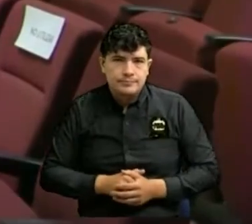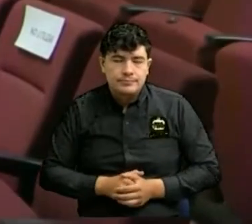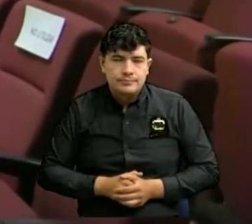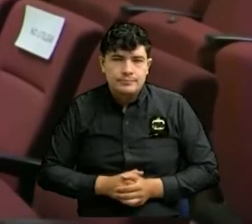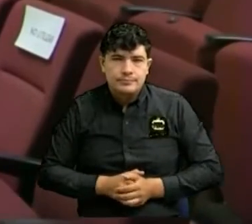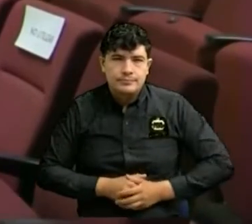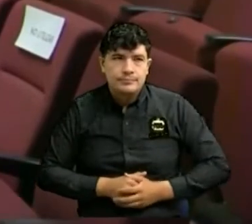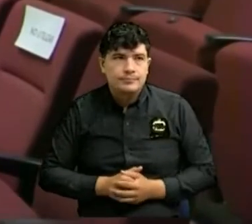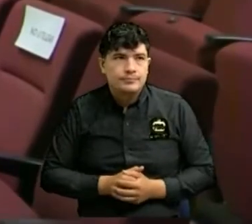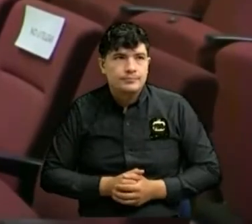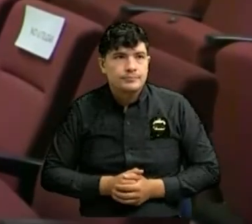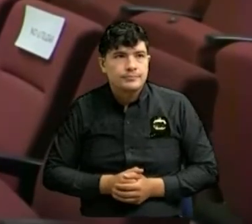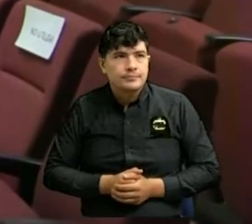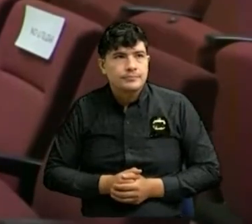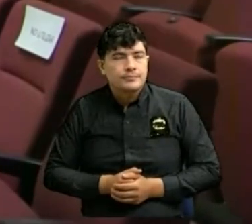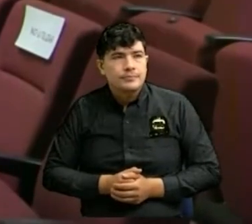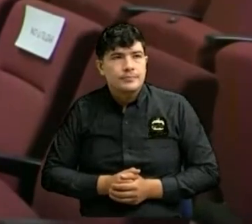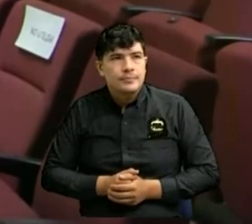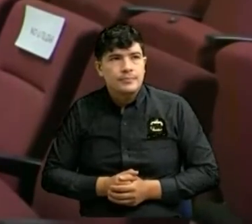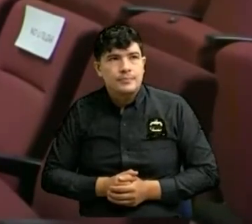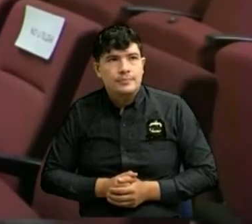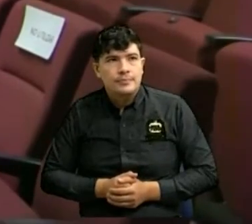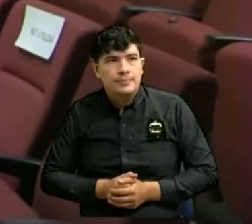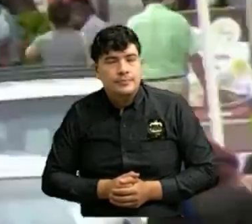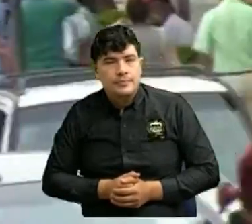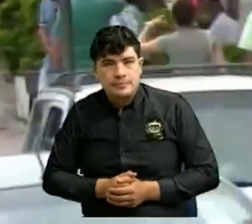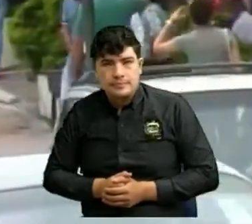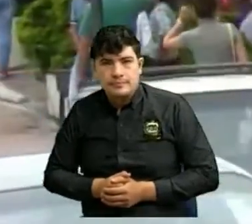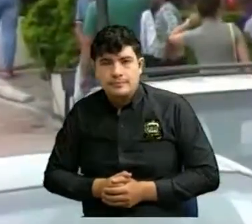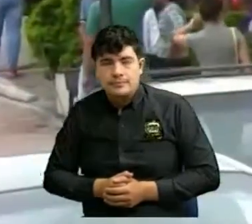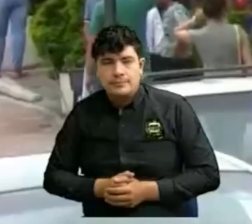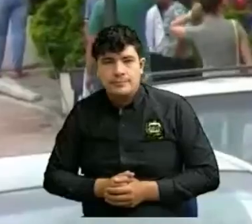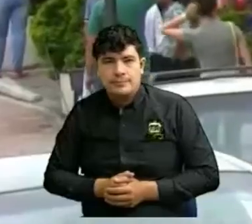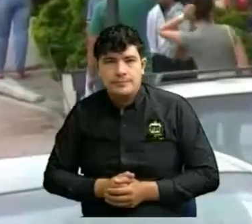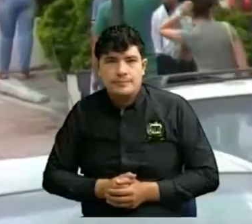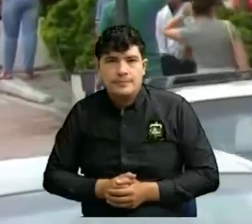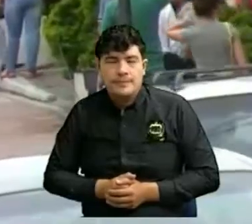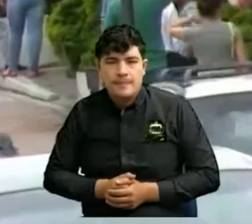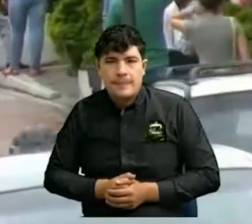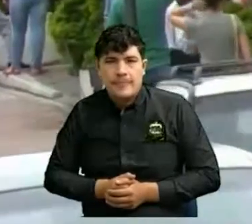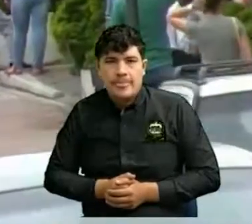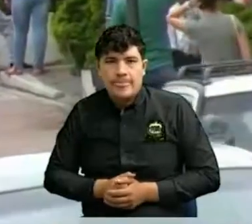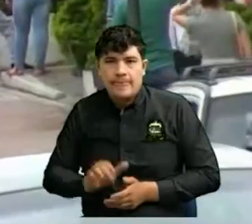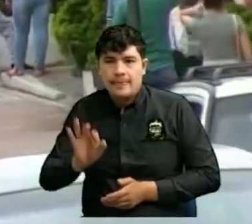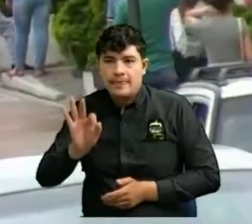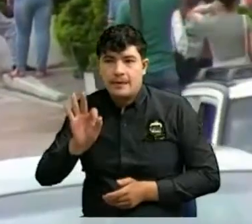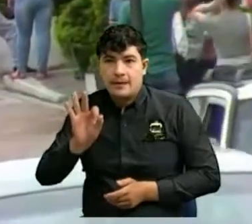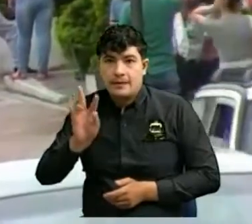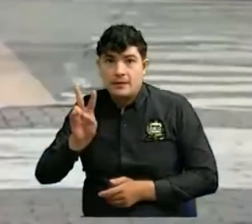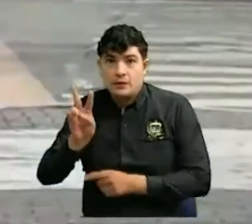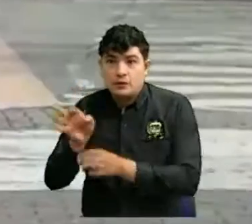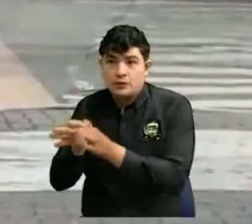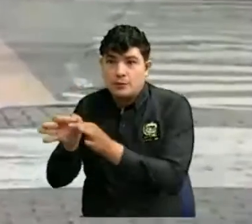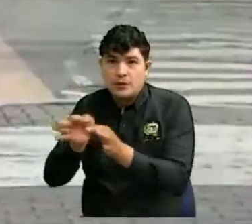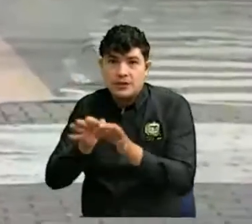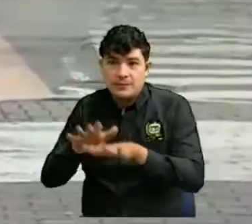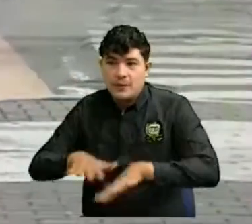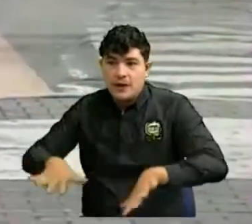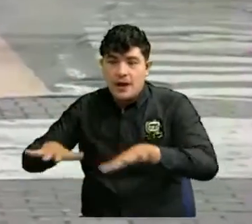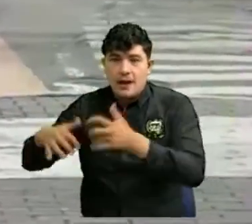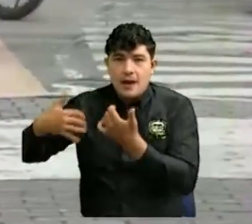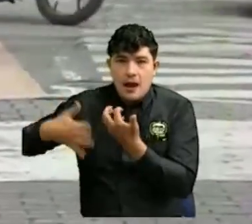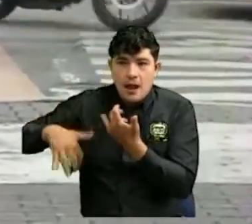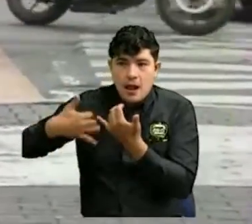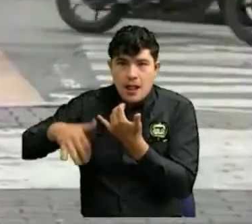participación y sobre todo la realización del cumplimiento de los 32 municipios que conforman las provincias de vélez santander y ricaurte